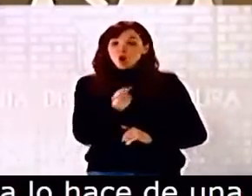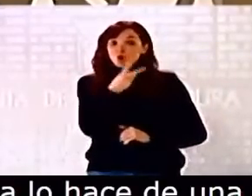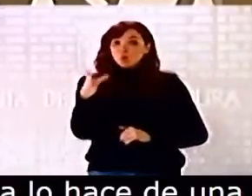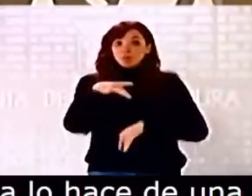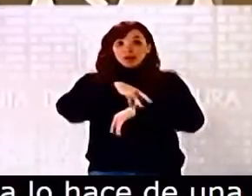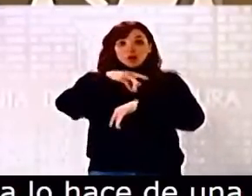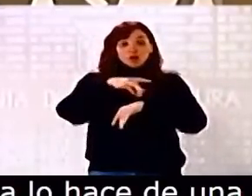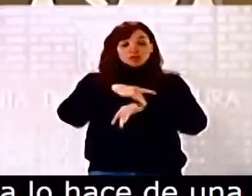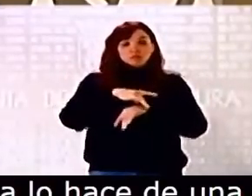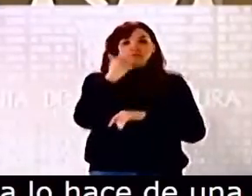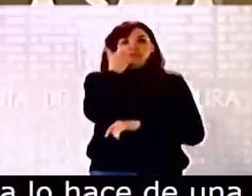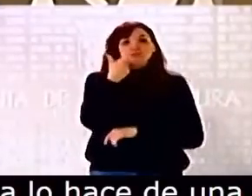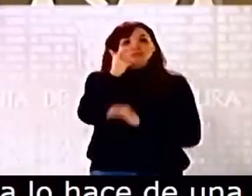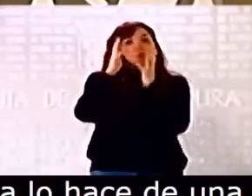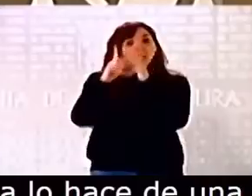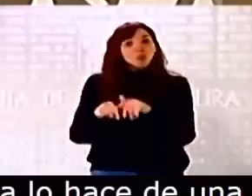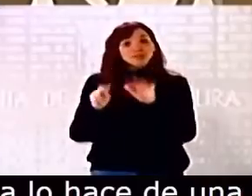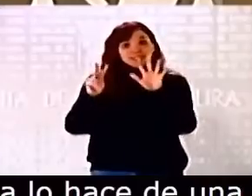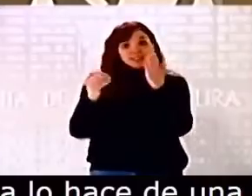incidencia acumulada a los 7 días es de